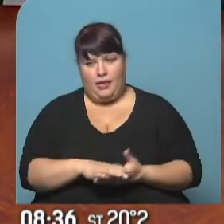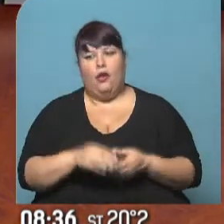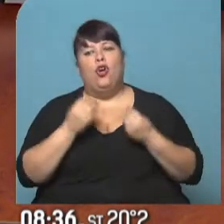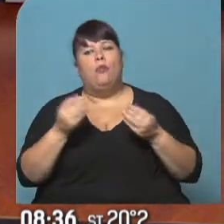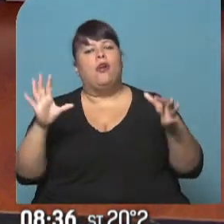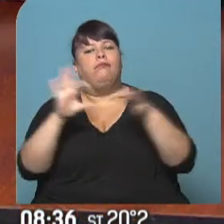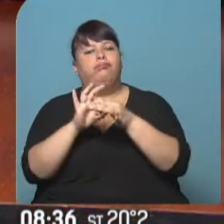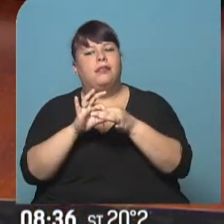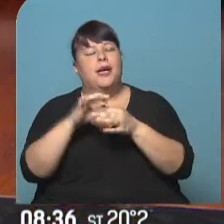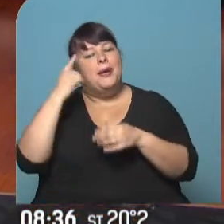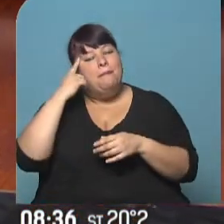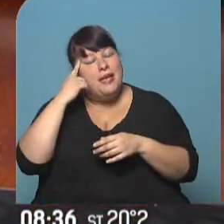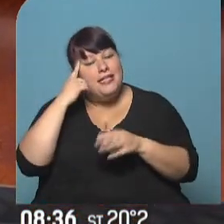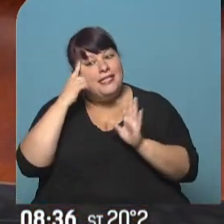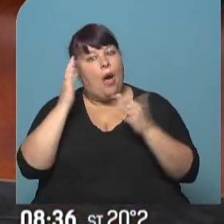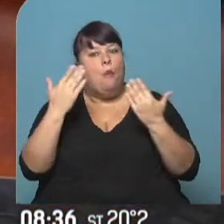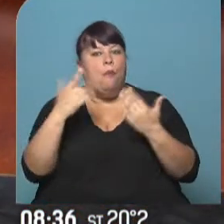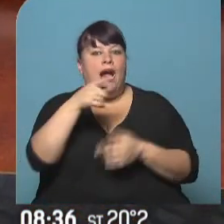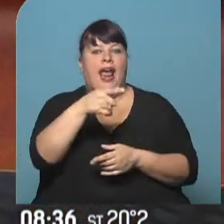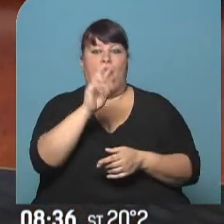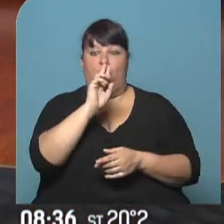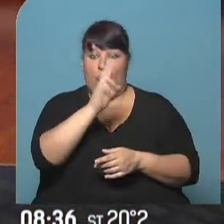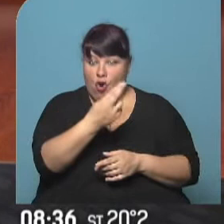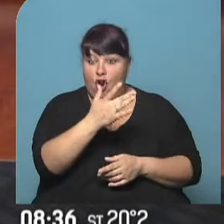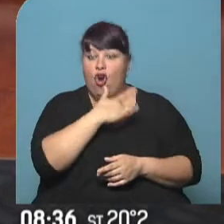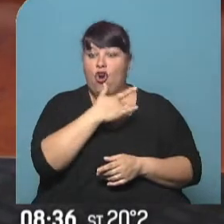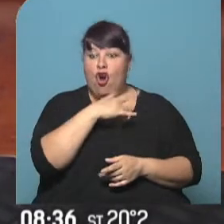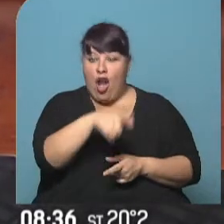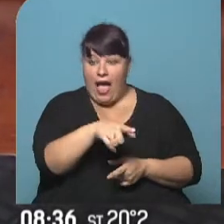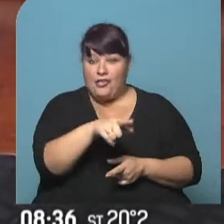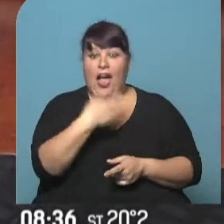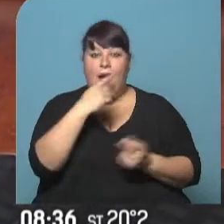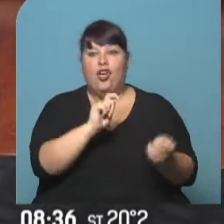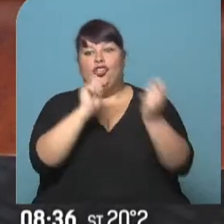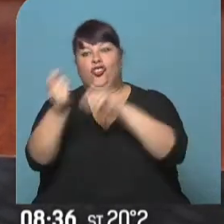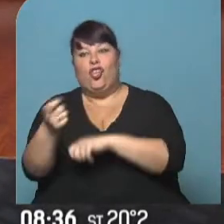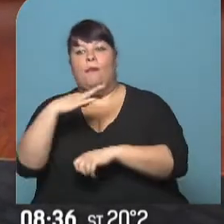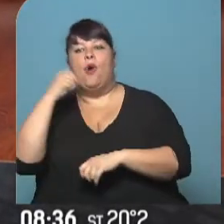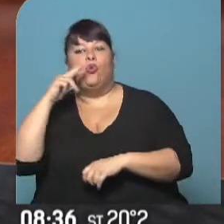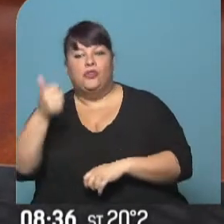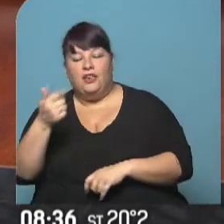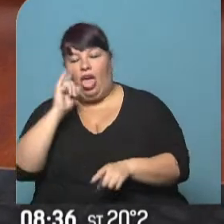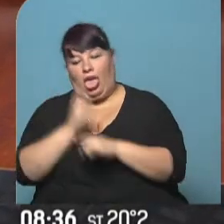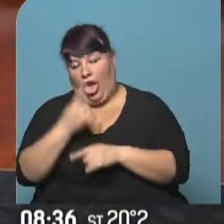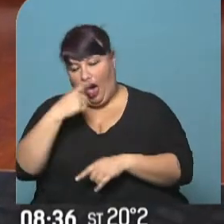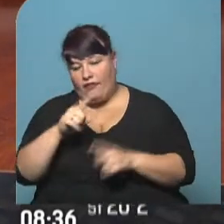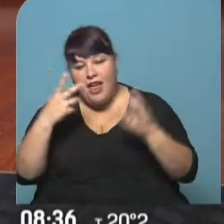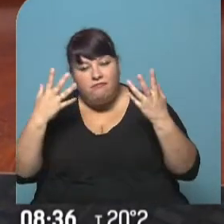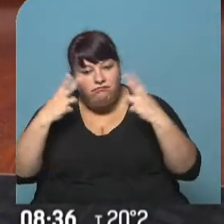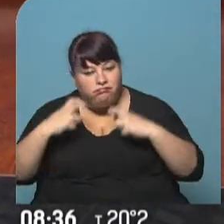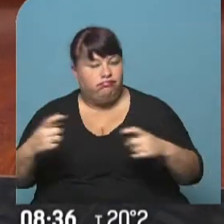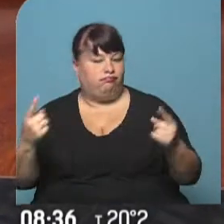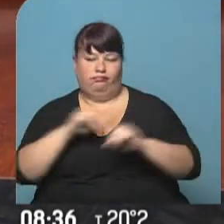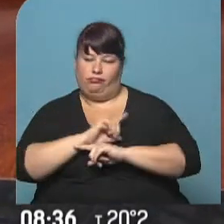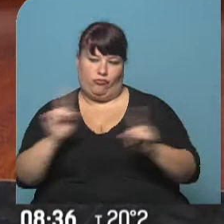están unidas? Porque se consideró, se pensó la posibilidad de que ese corazón de Abril pueda seguir latiendo en Justina, pero los estudios